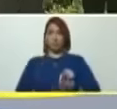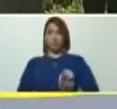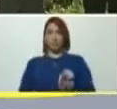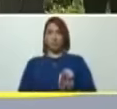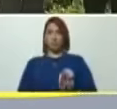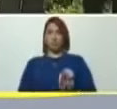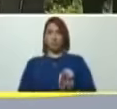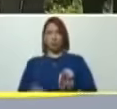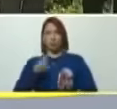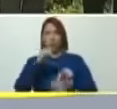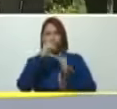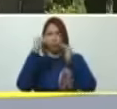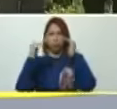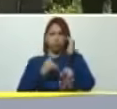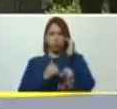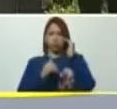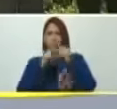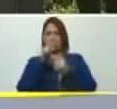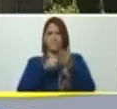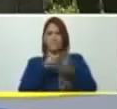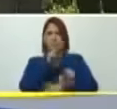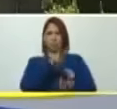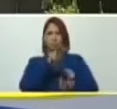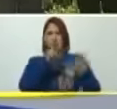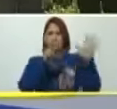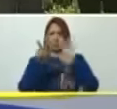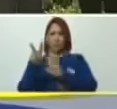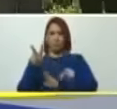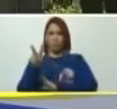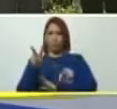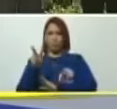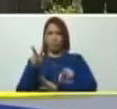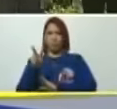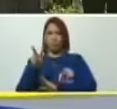no, está muy por debajo, 1.272.